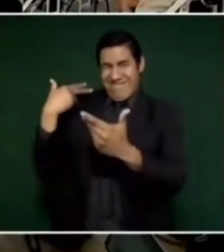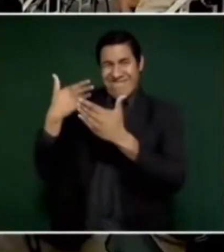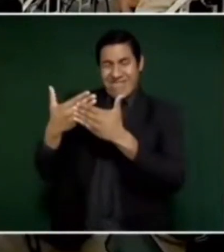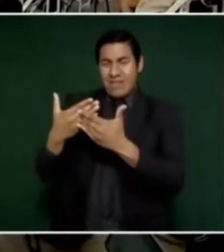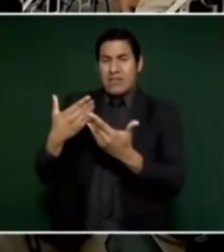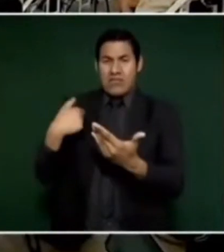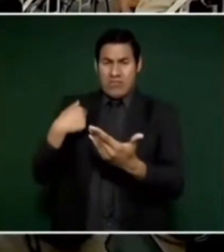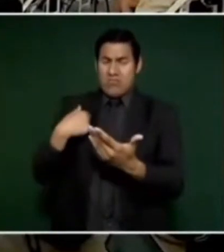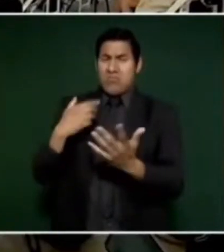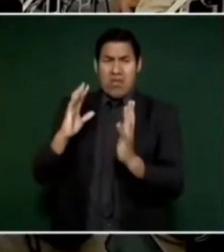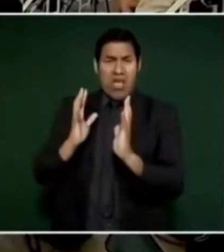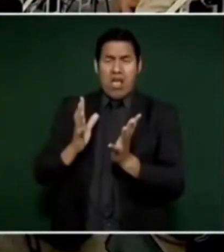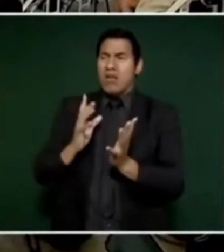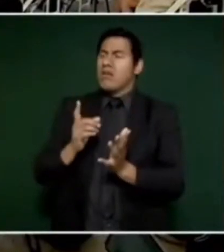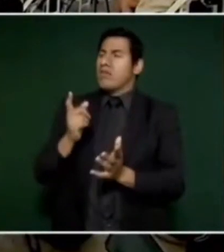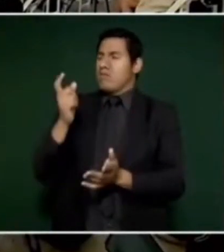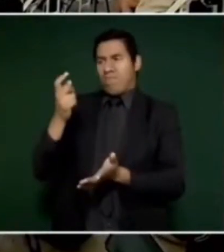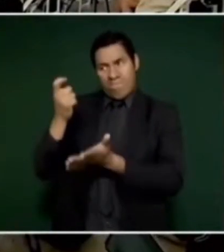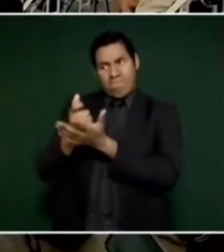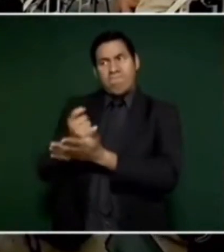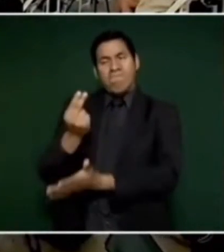Que antes